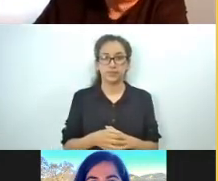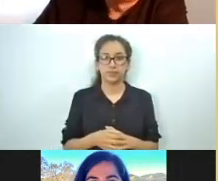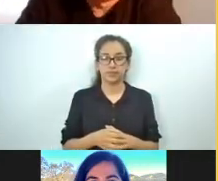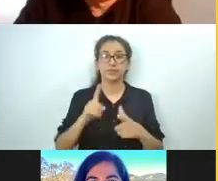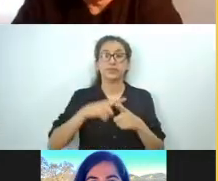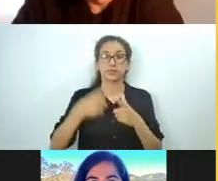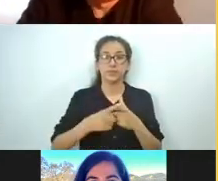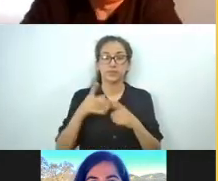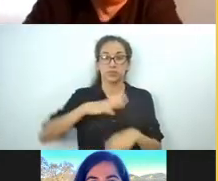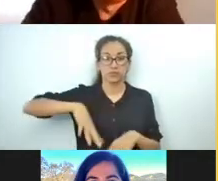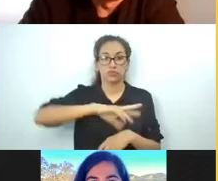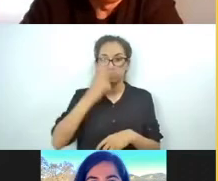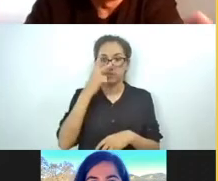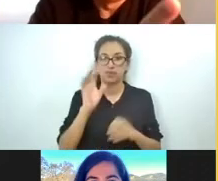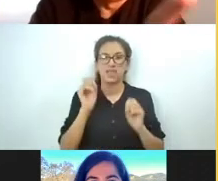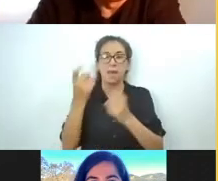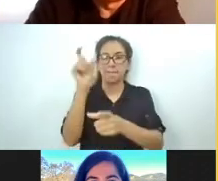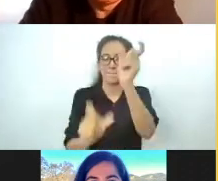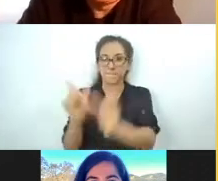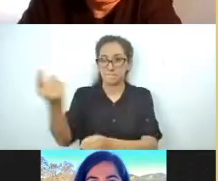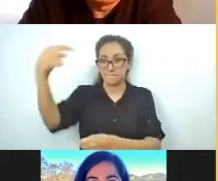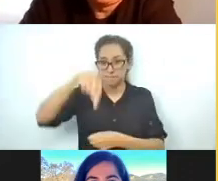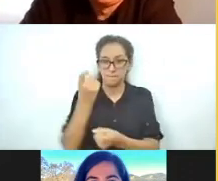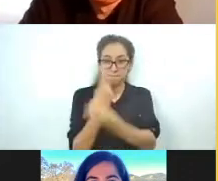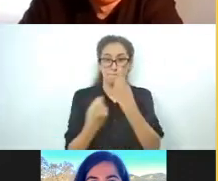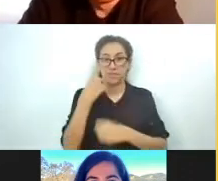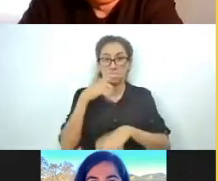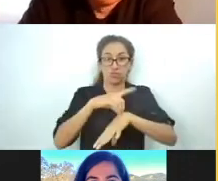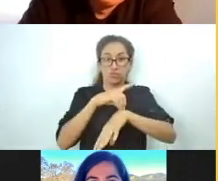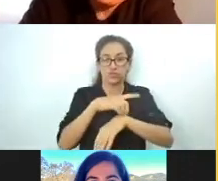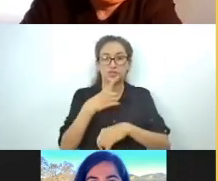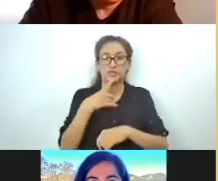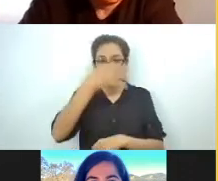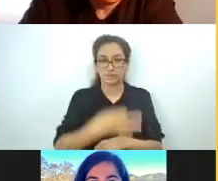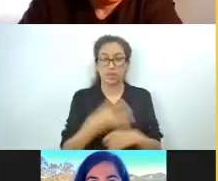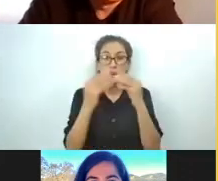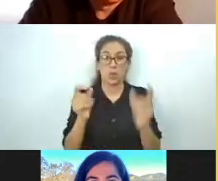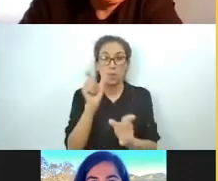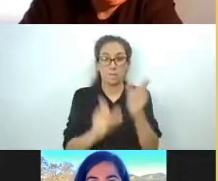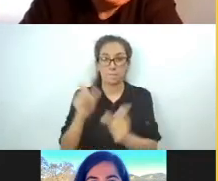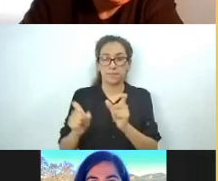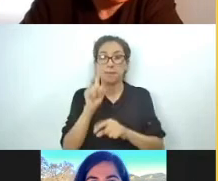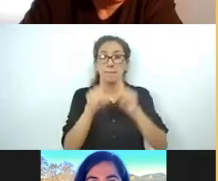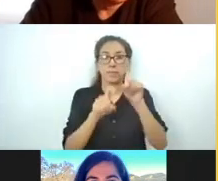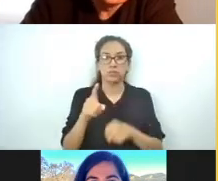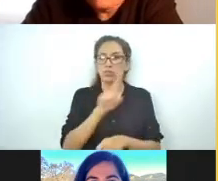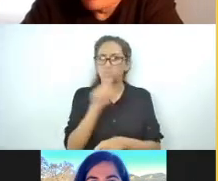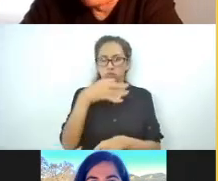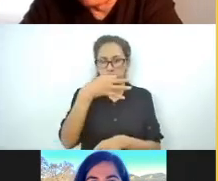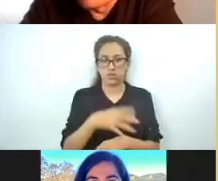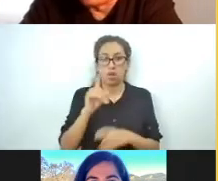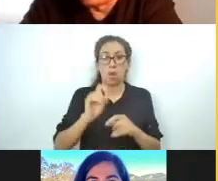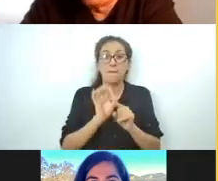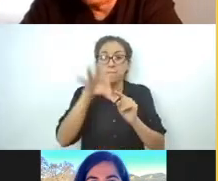Entonces, lo que nosotros vemos en la consulta, y esto es importante, es que en realidad mucha gente que viene a la consulta no es realmente un